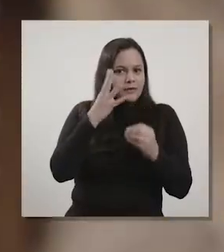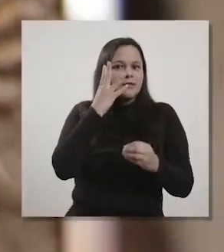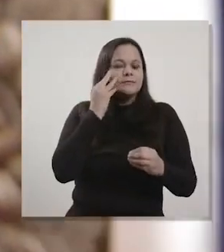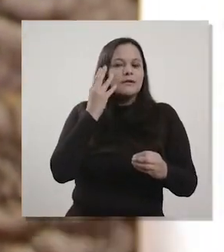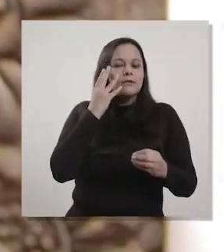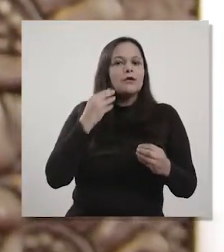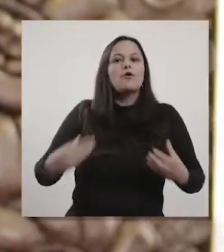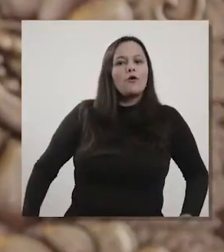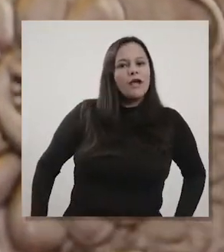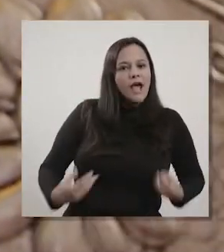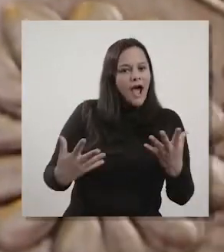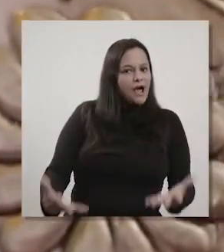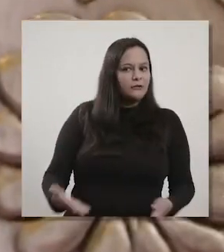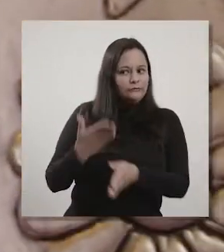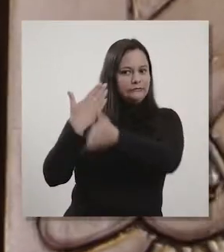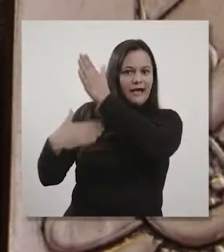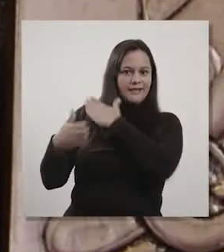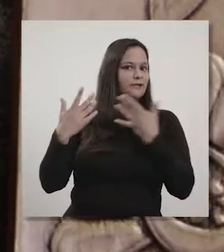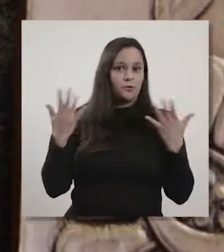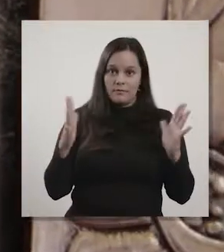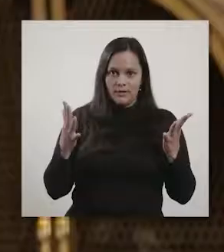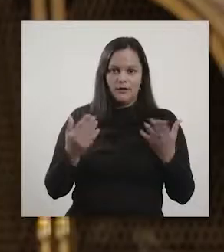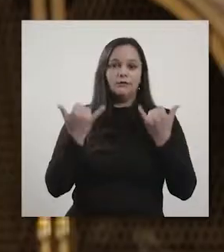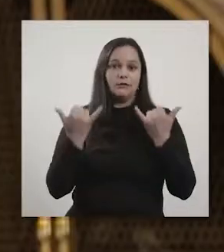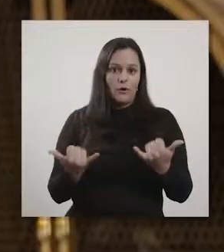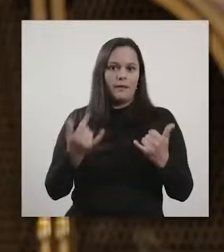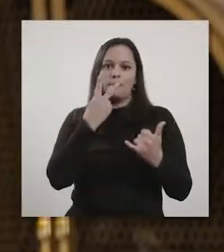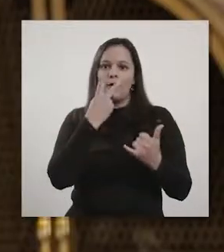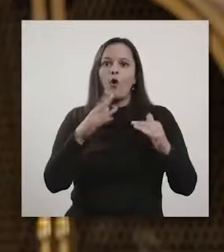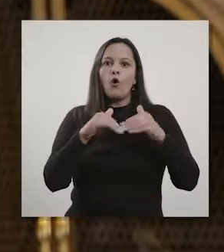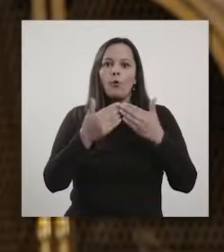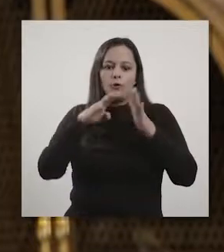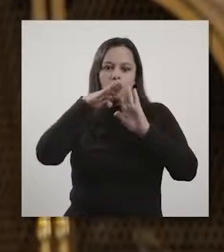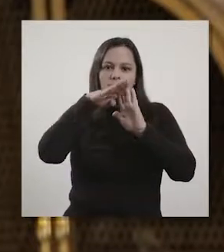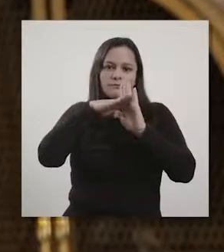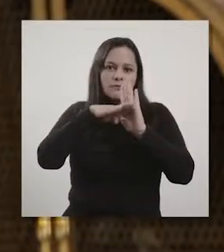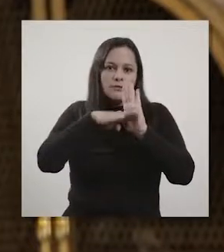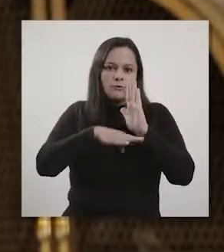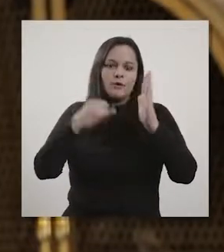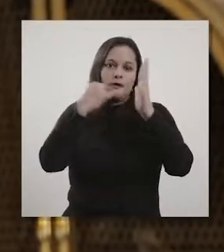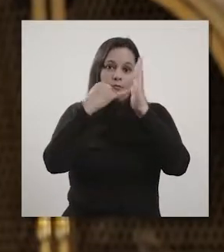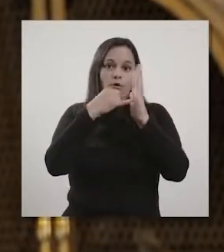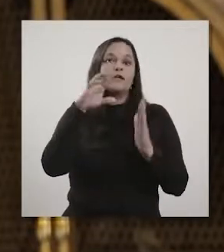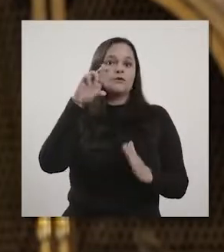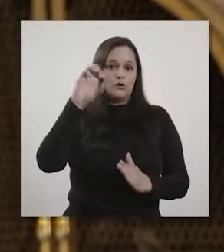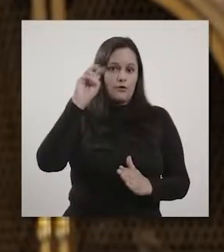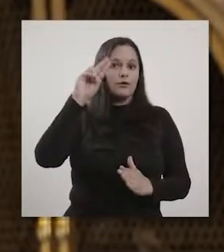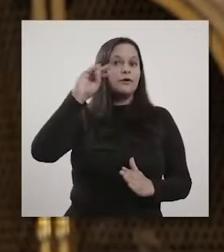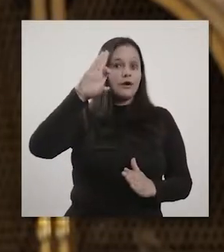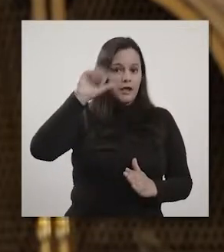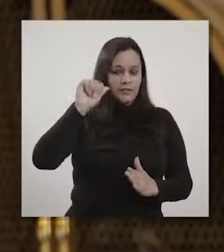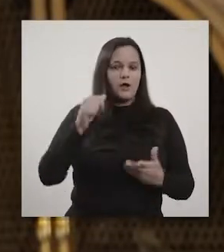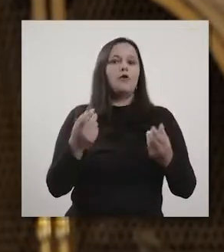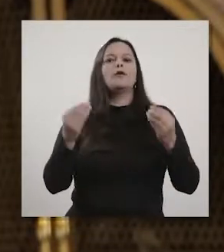a experimentar unos gastos que no tenía anteriormente. Y realmente he podido evidenciar cómo disminuye mi rubro por el impuesto